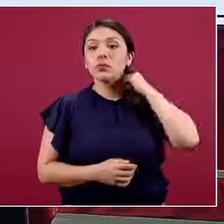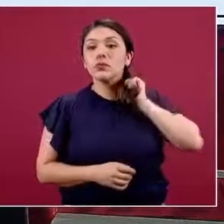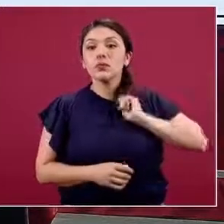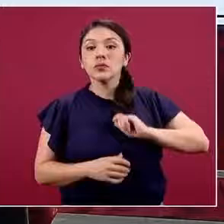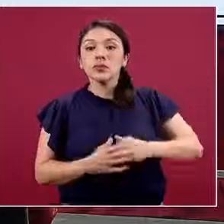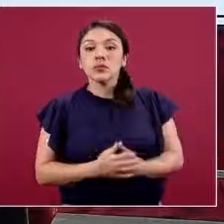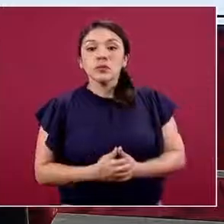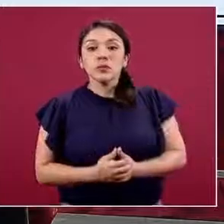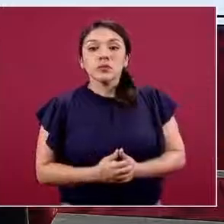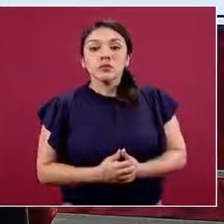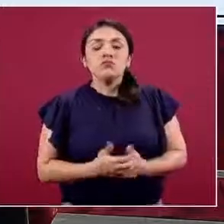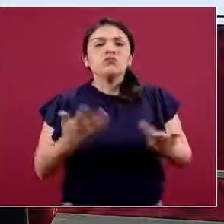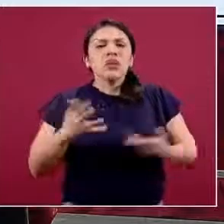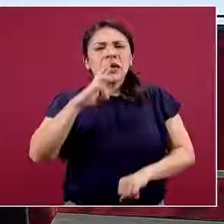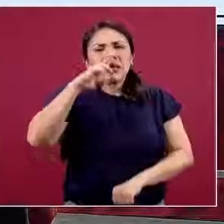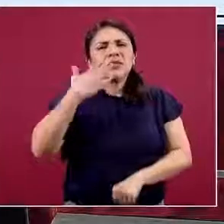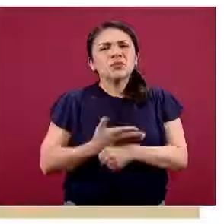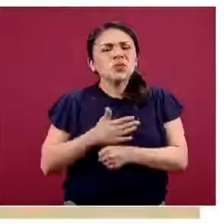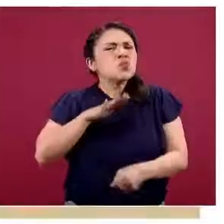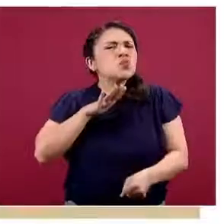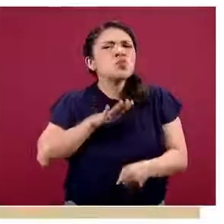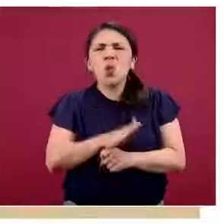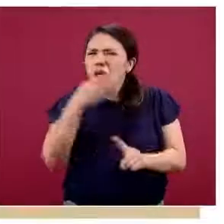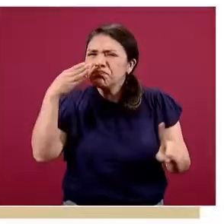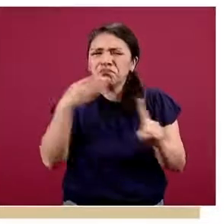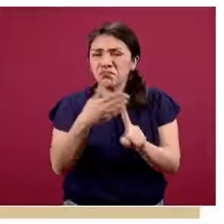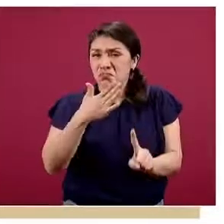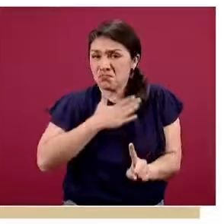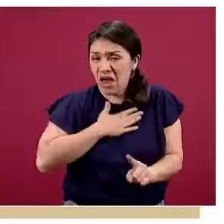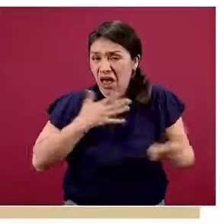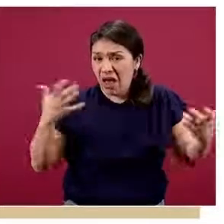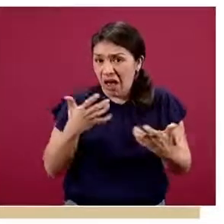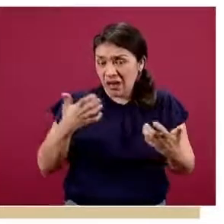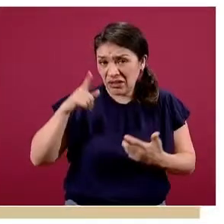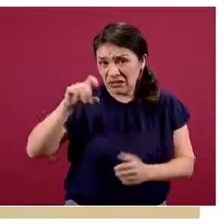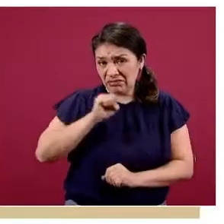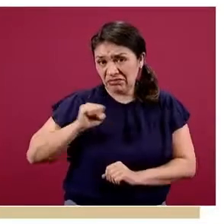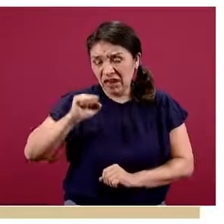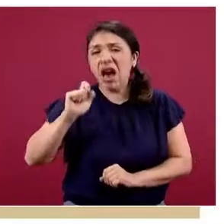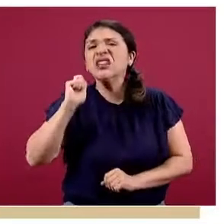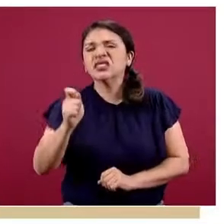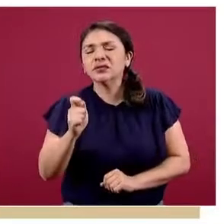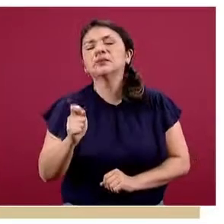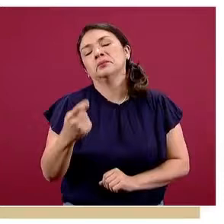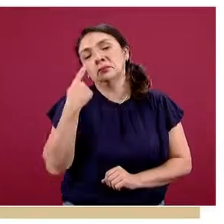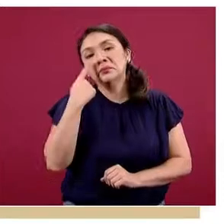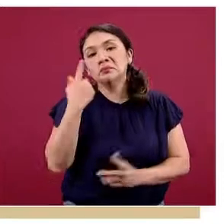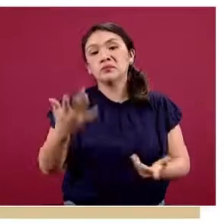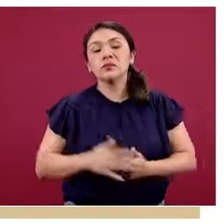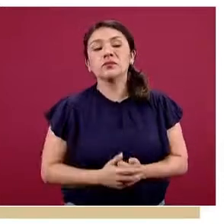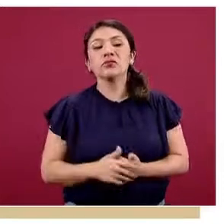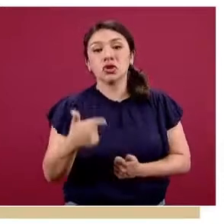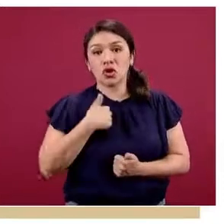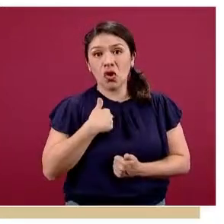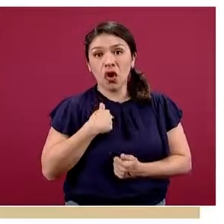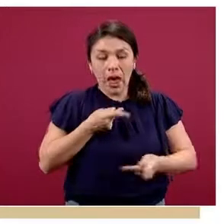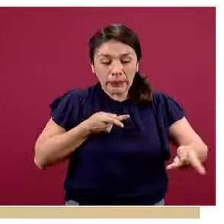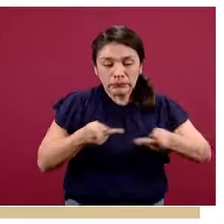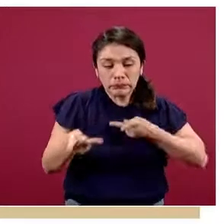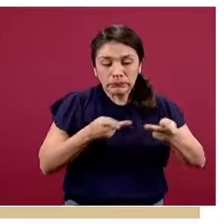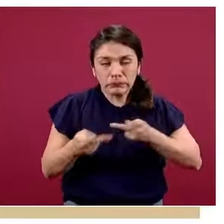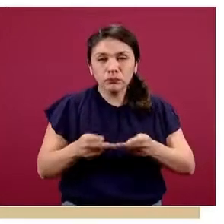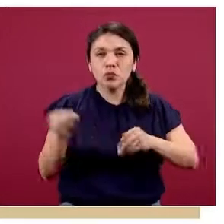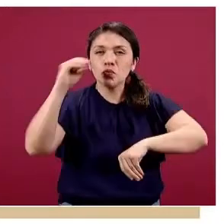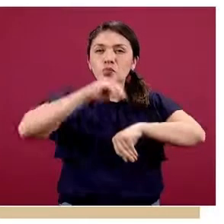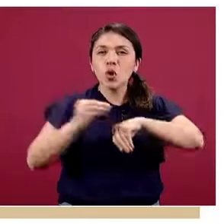Entonces, ¿qué responsabilidades en específico nos toca hacer en la Secretaría de Salud? Pues evidentemente organizar e